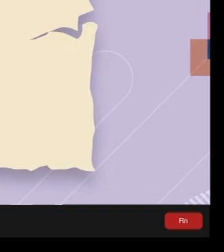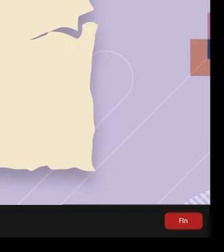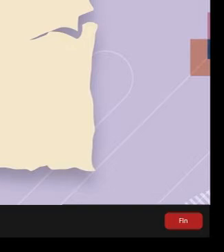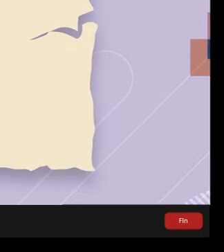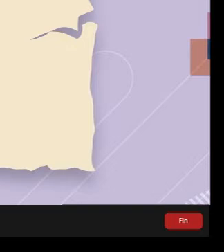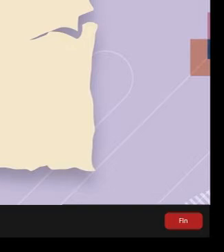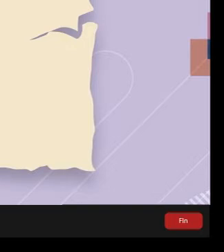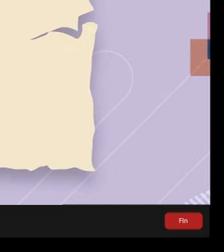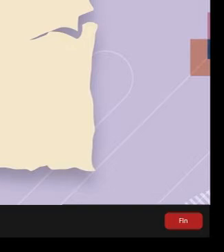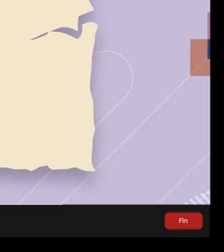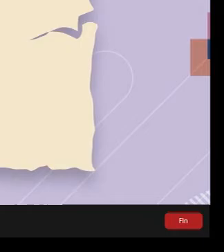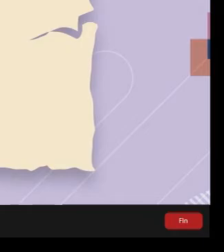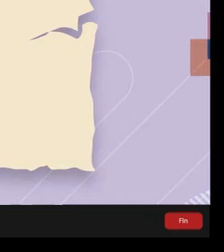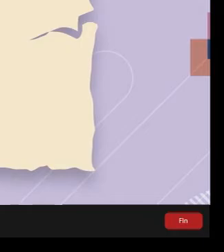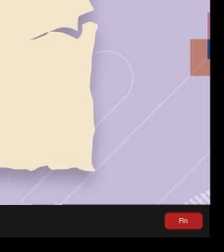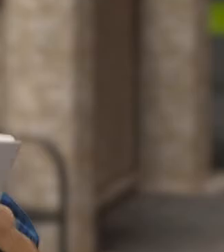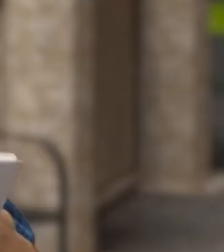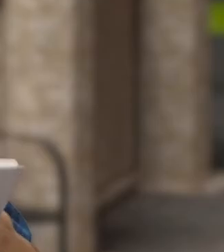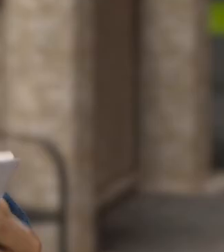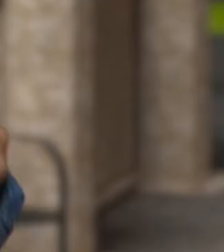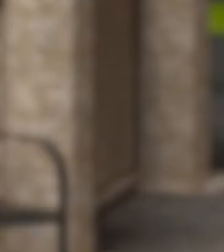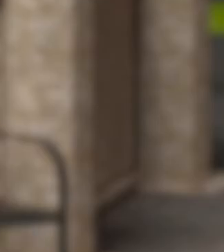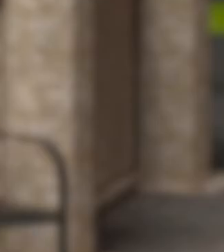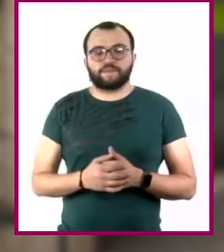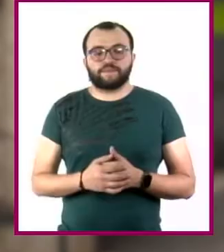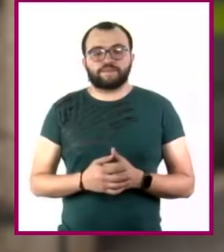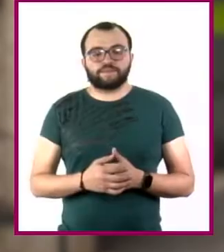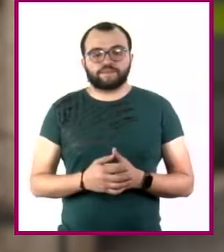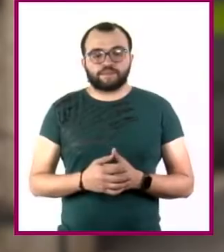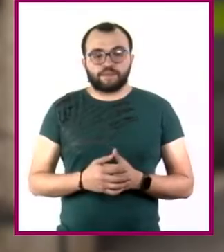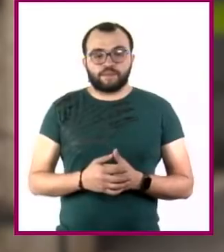lo dejo a tu consideración.